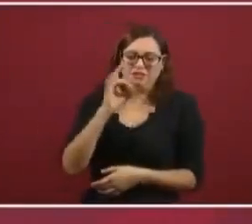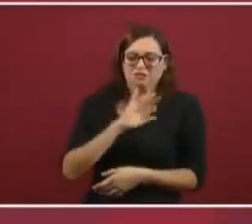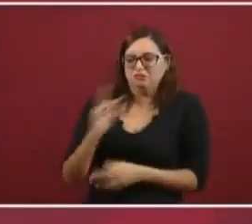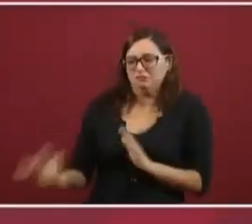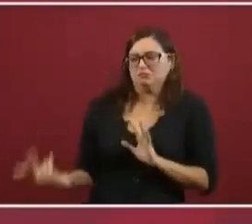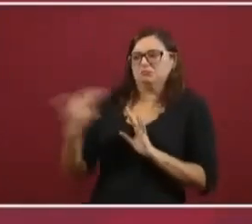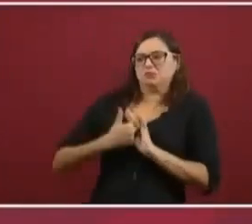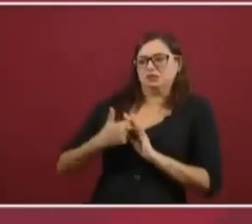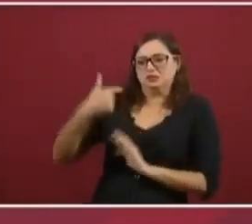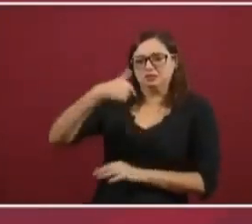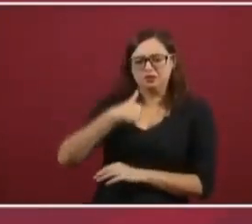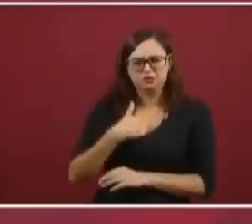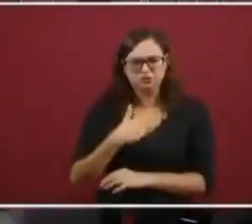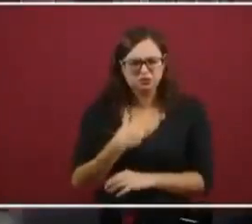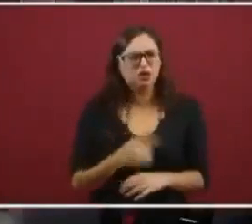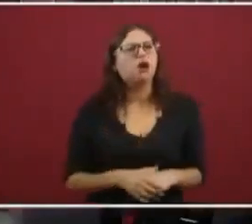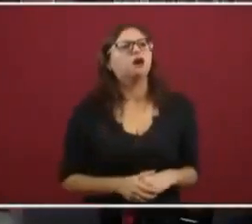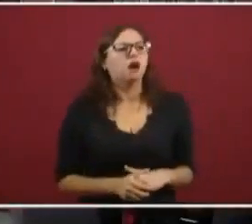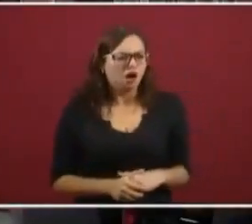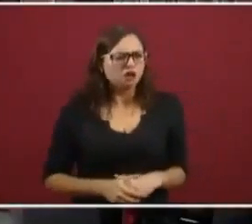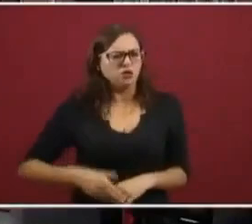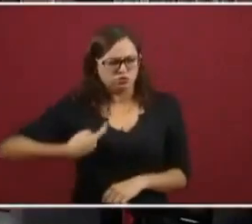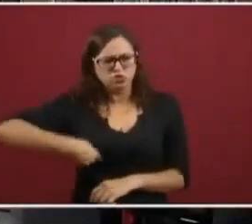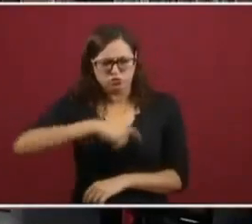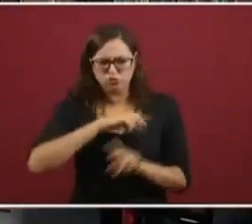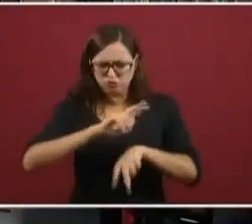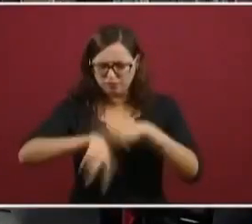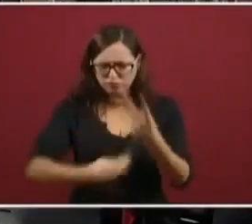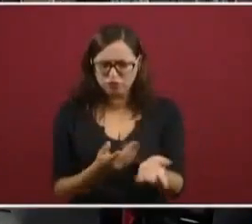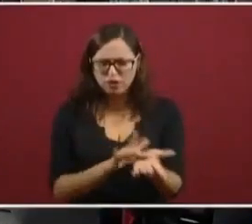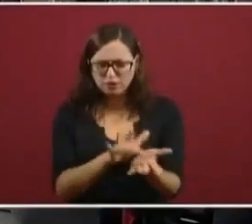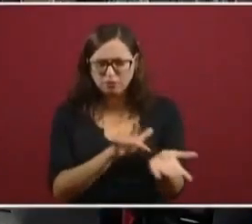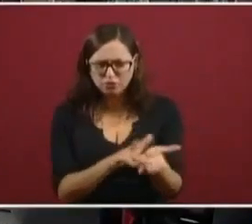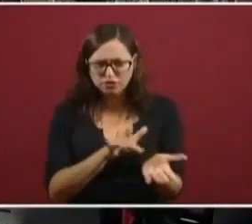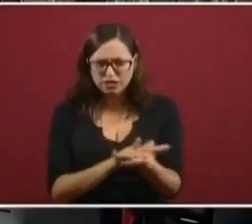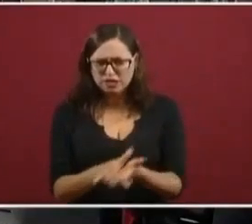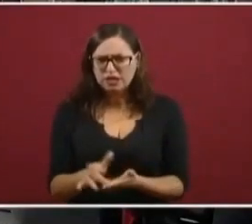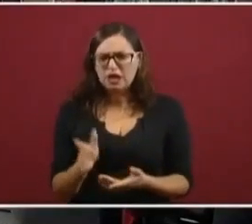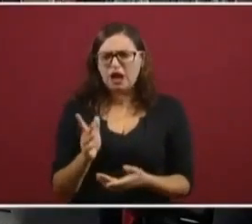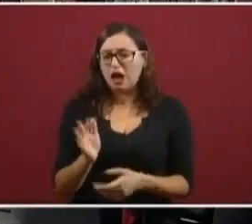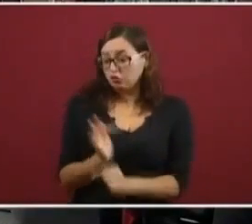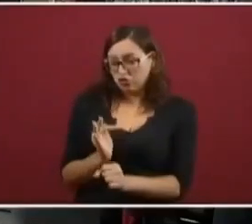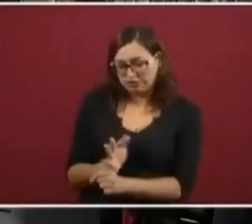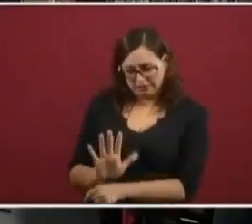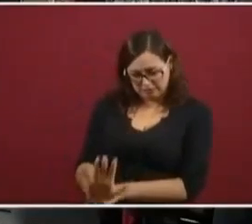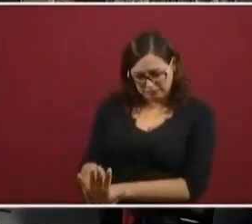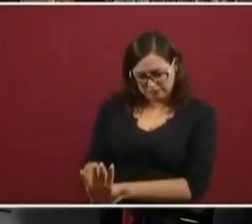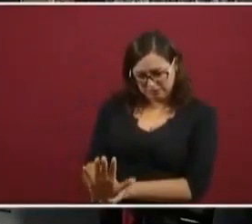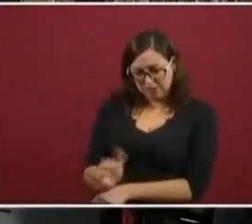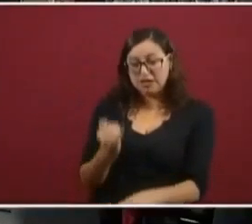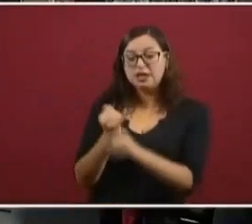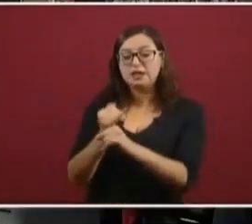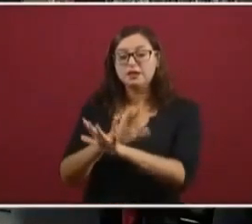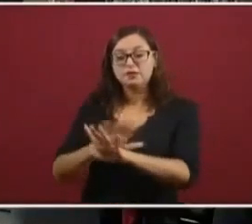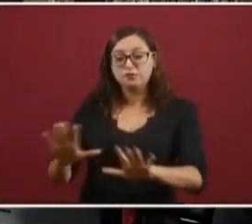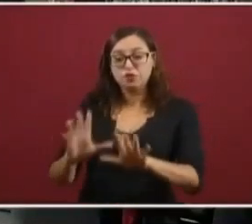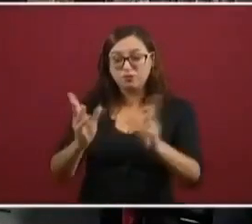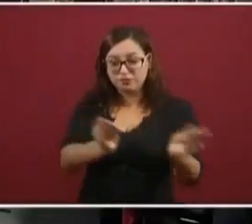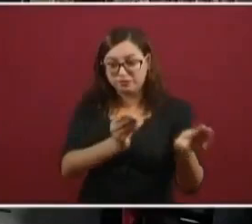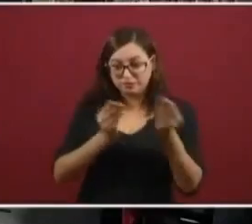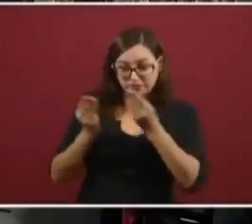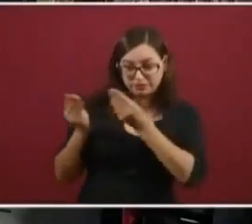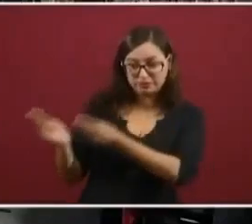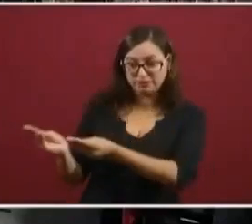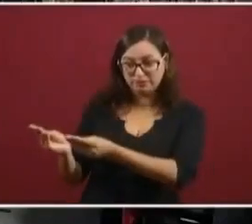apoyar nos das la información Sí claro bueno no cuando pero